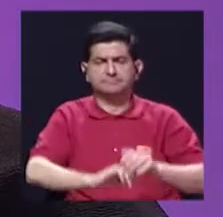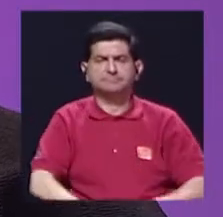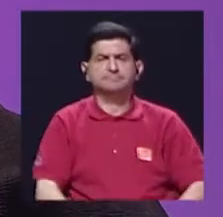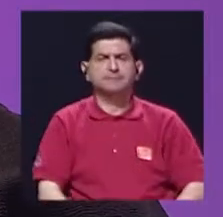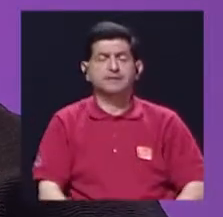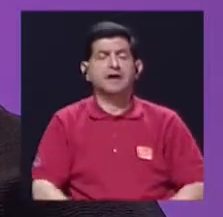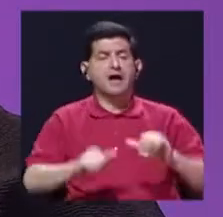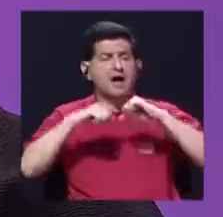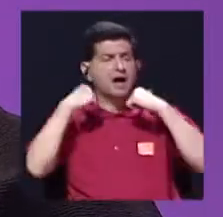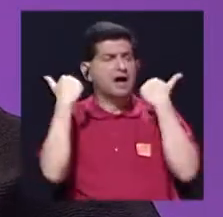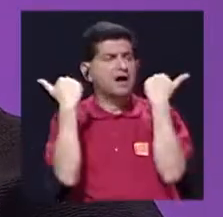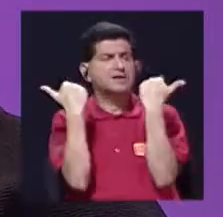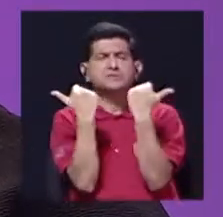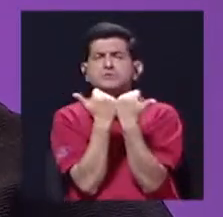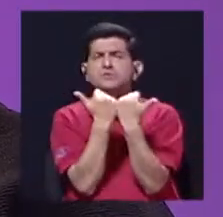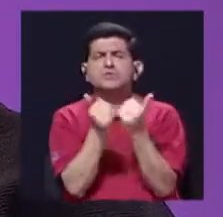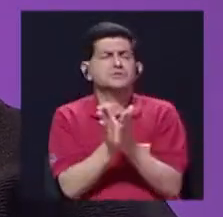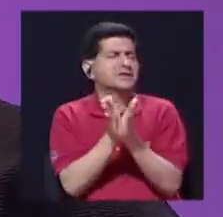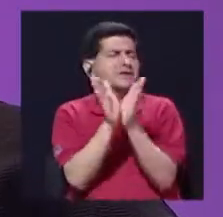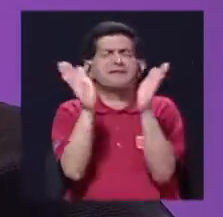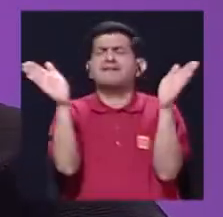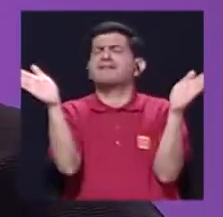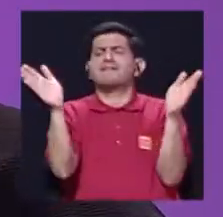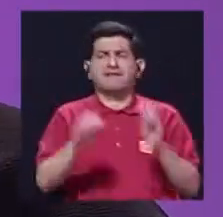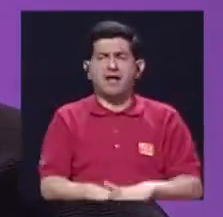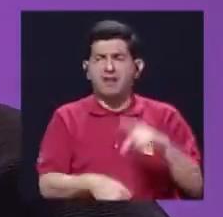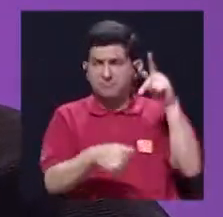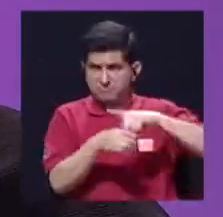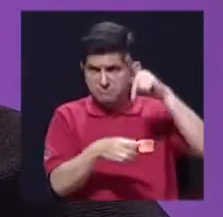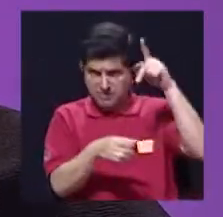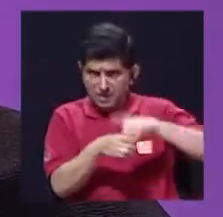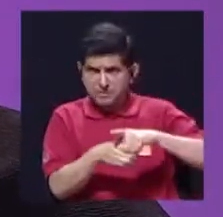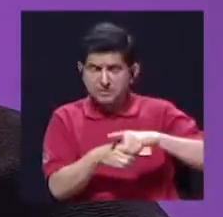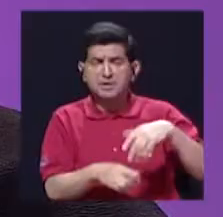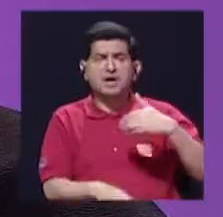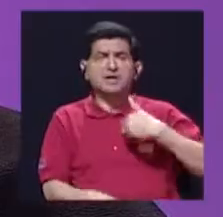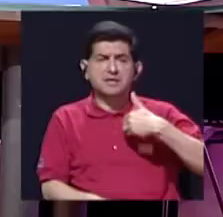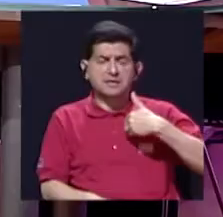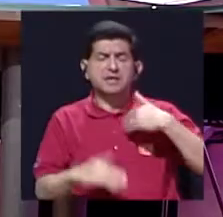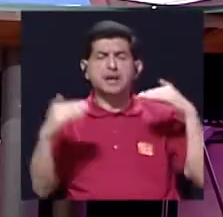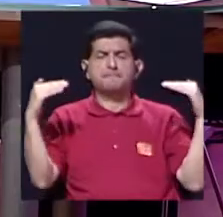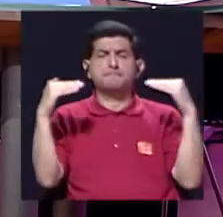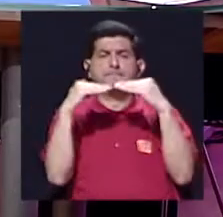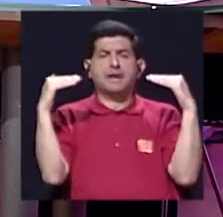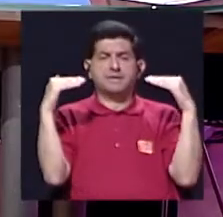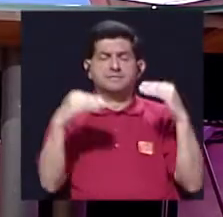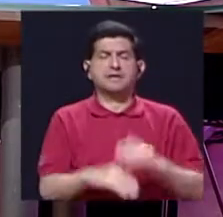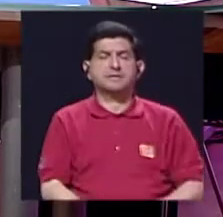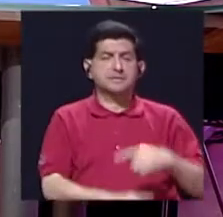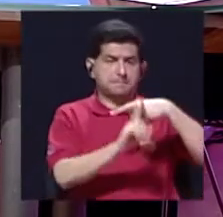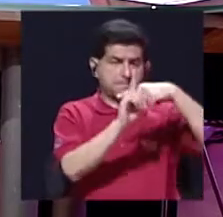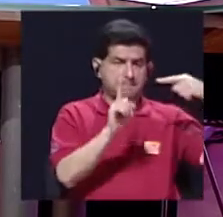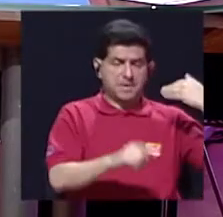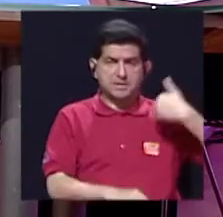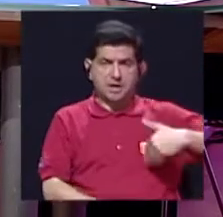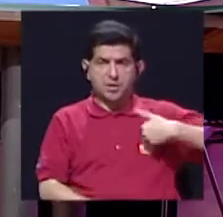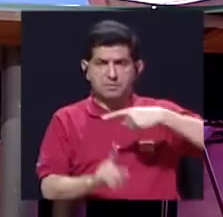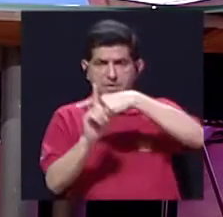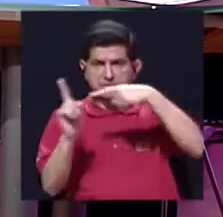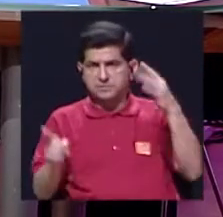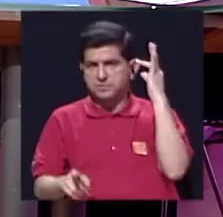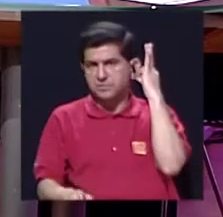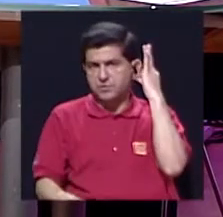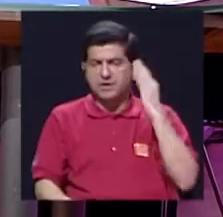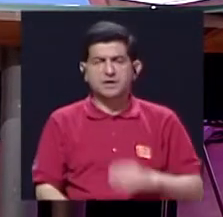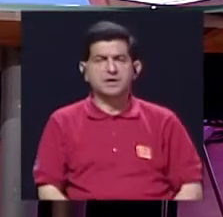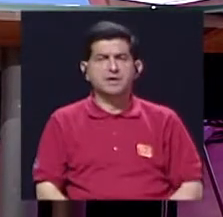las asociaciones en general. Participan, tienen que haber paridad, o sea, la mitad hombres, la mitad mujeres.